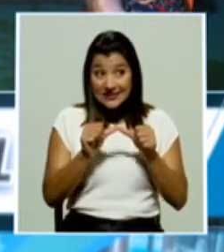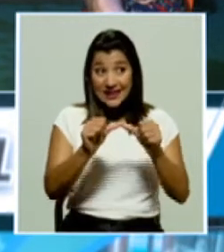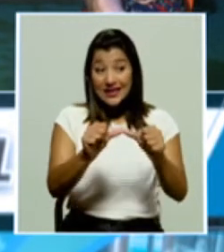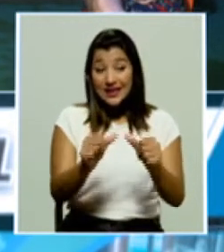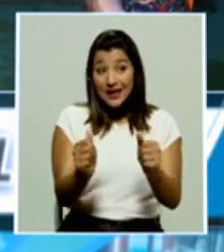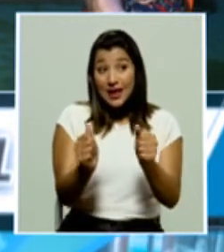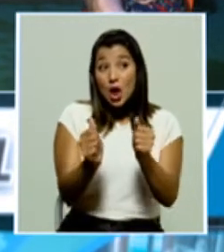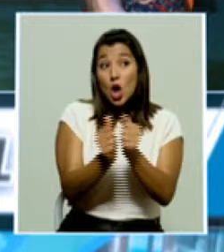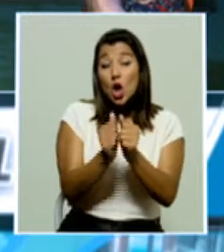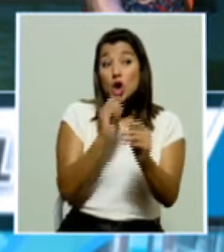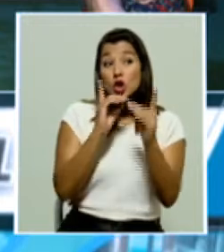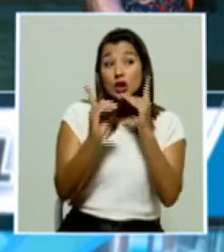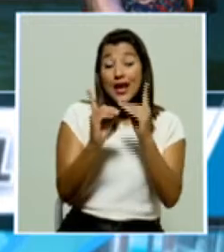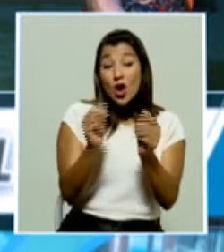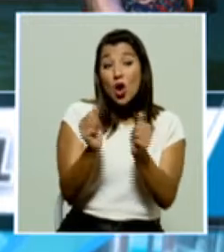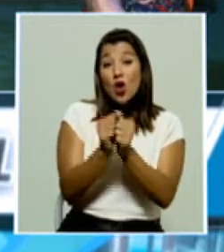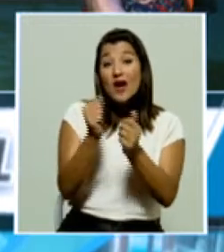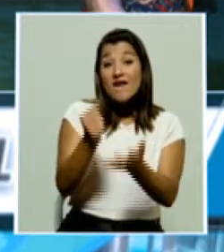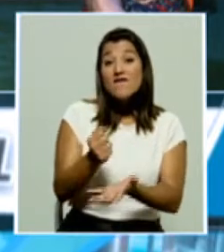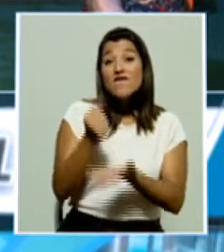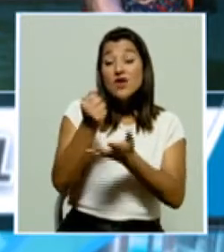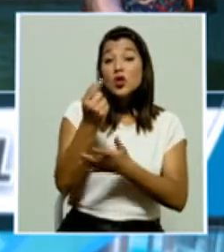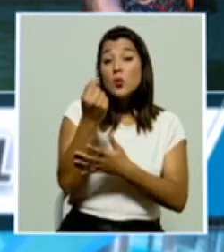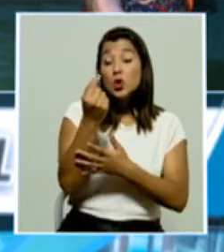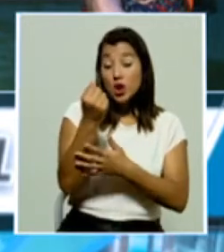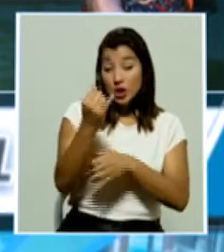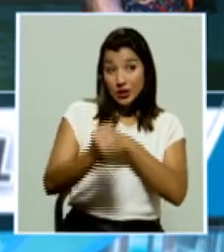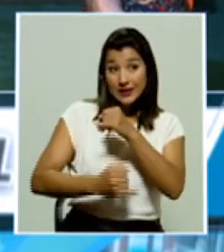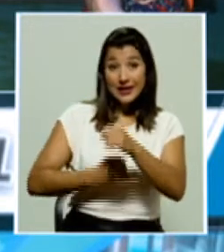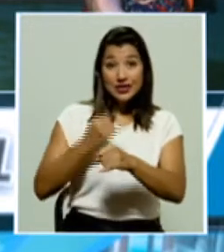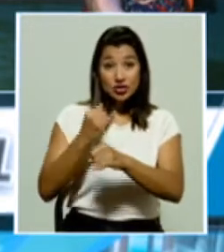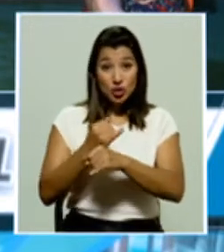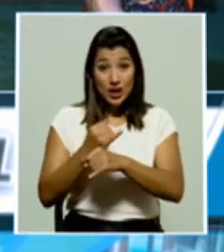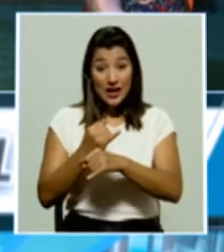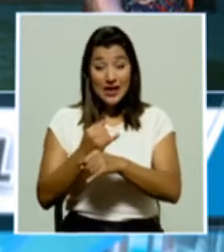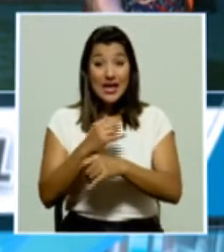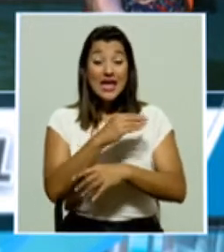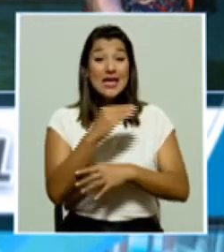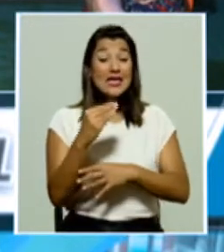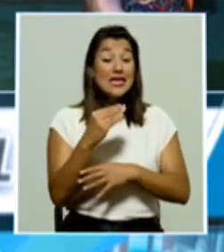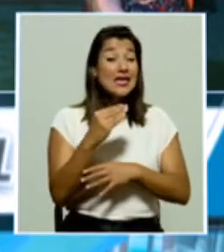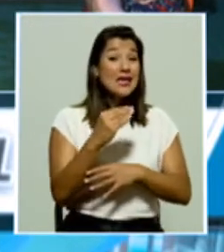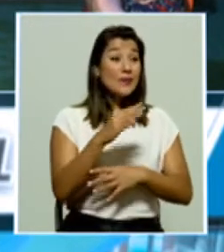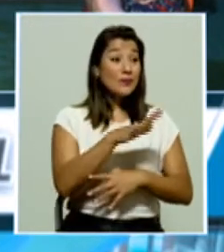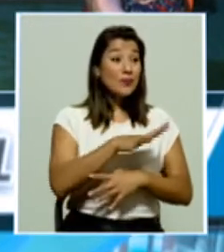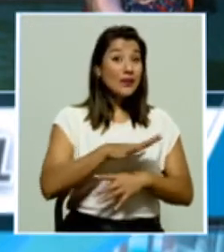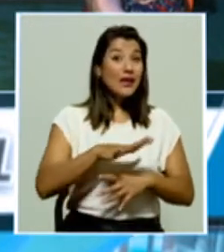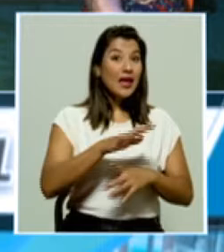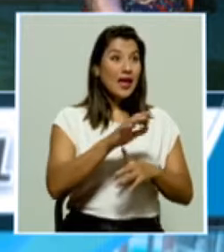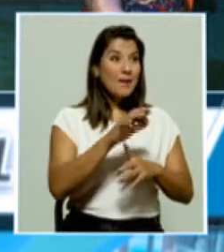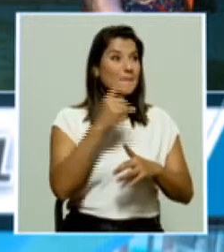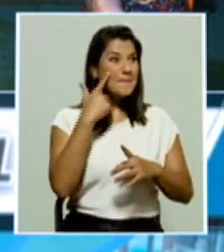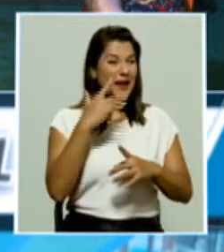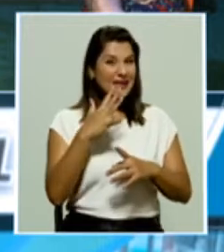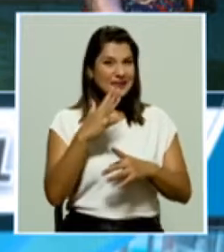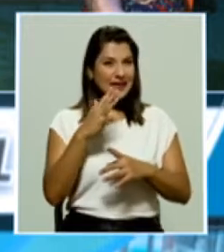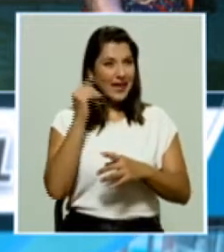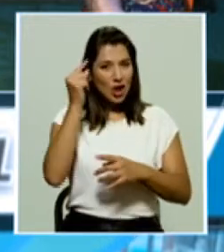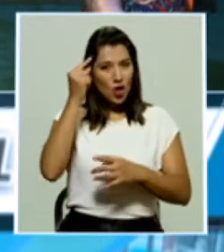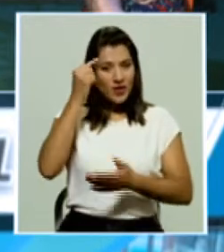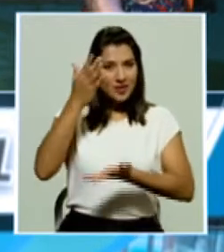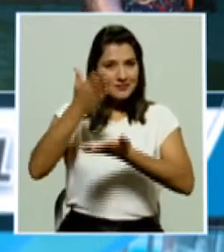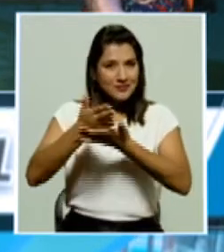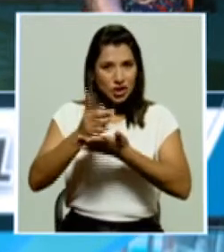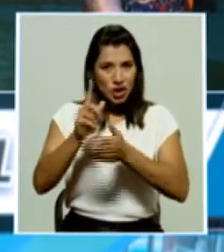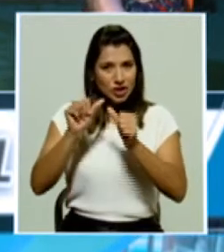con el Fondo Monetario Internacional, que el sector social obtiene ahí una victoria.